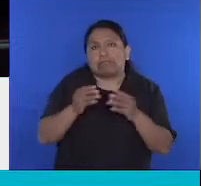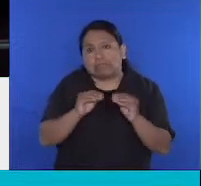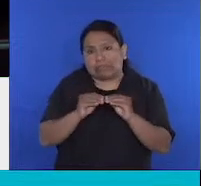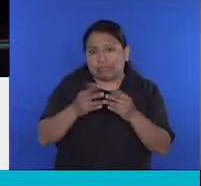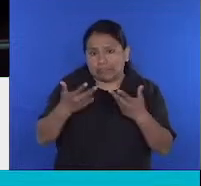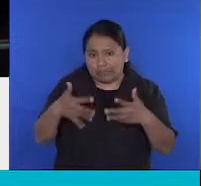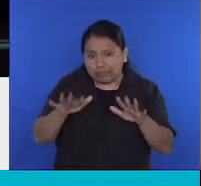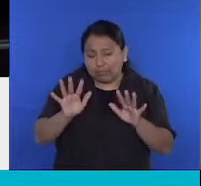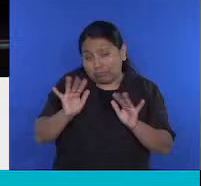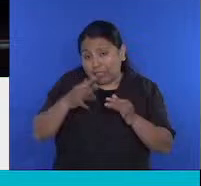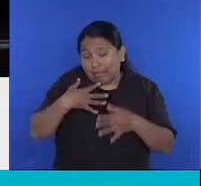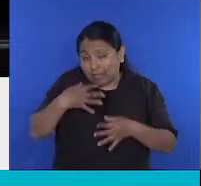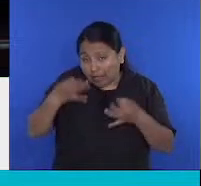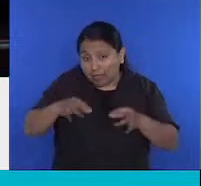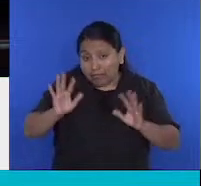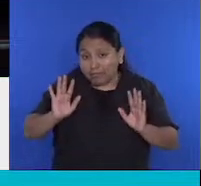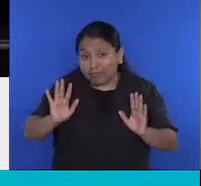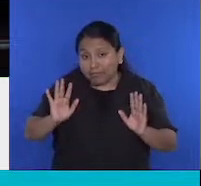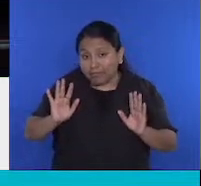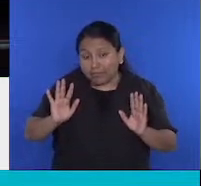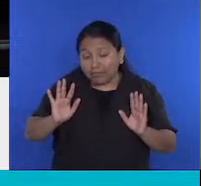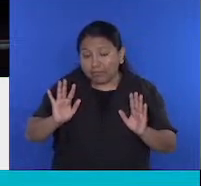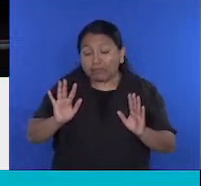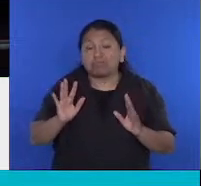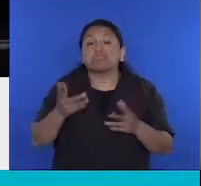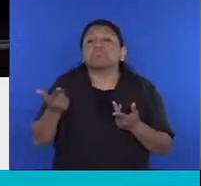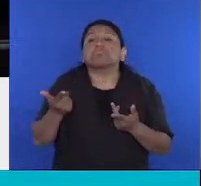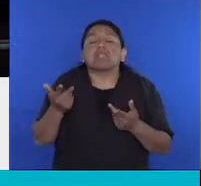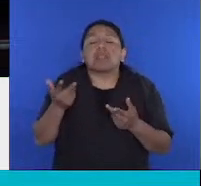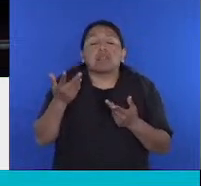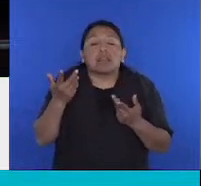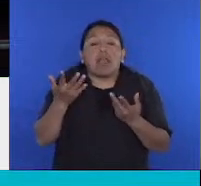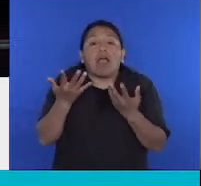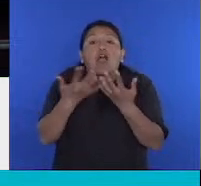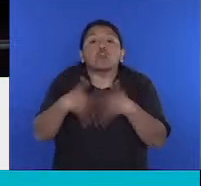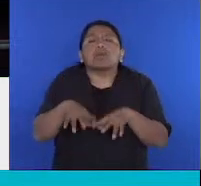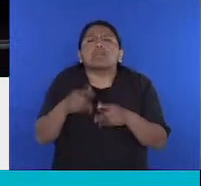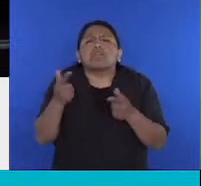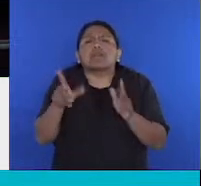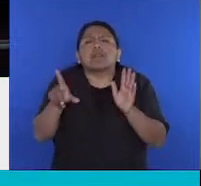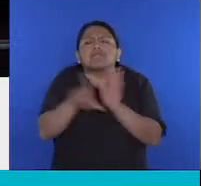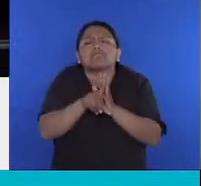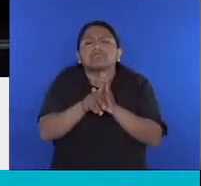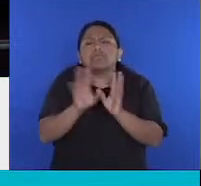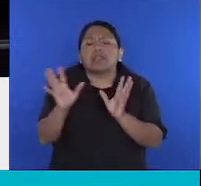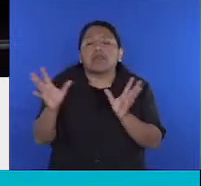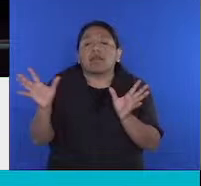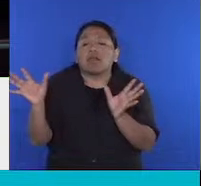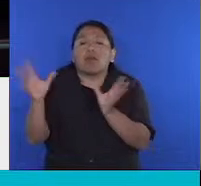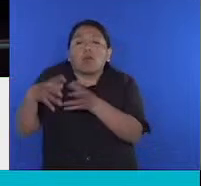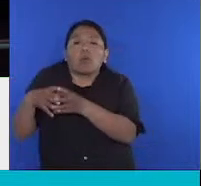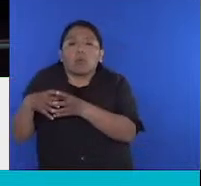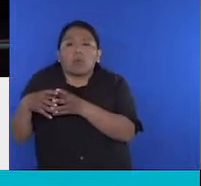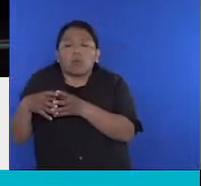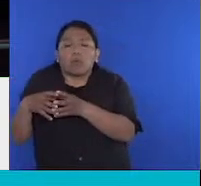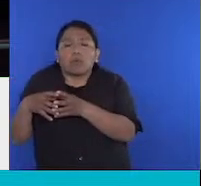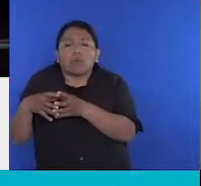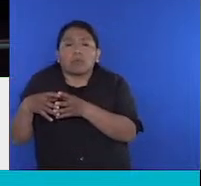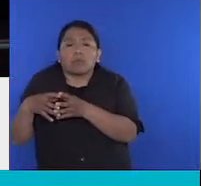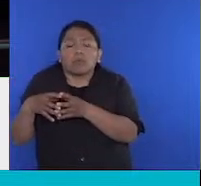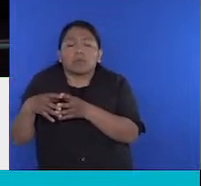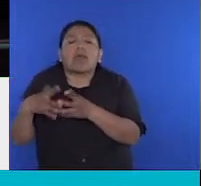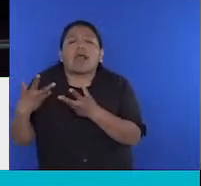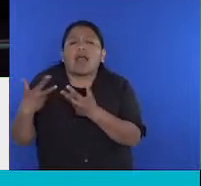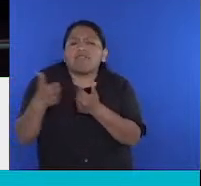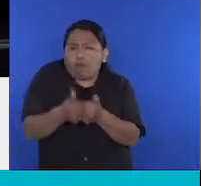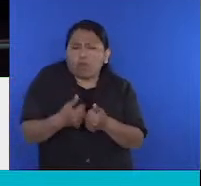¿Y cuál fue la reacción inmediata a ese proyecto? Desde un lado de la grieta, el acompañamiento absoluto sin ningún tipo de